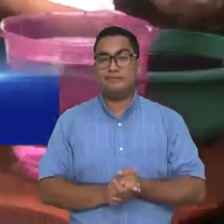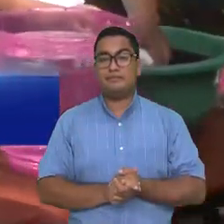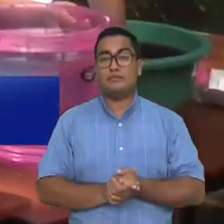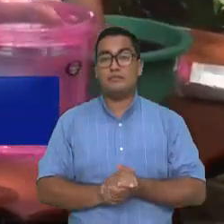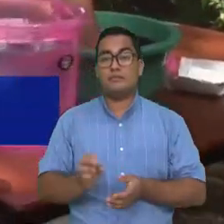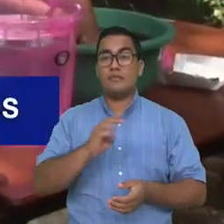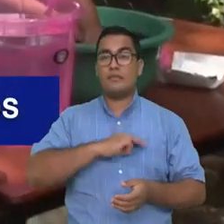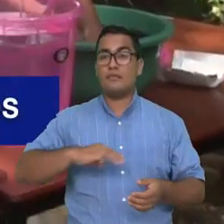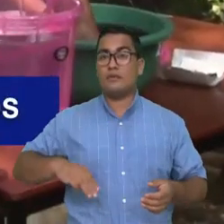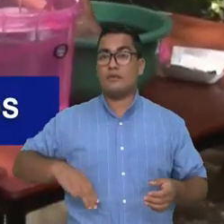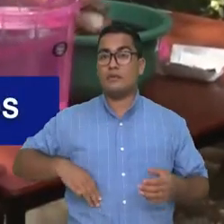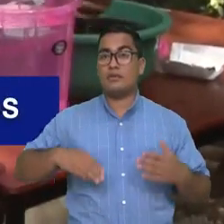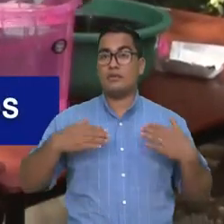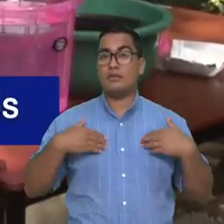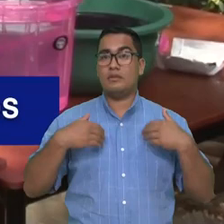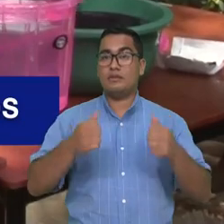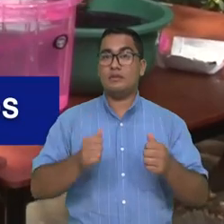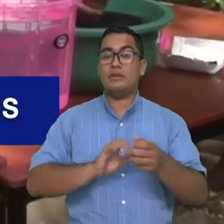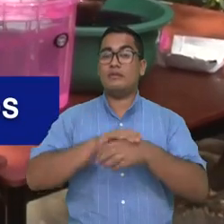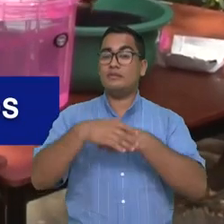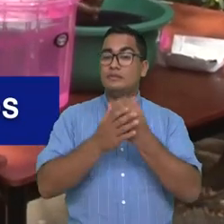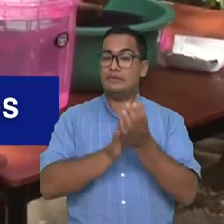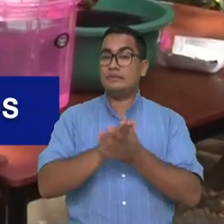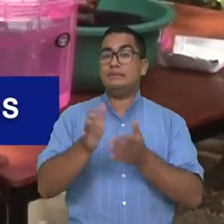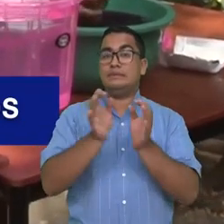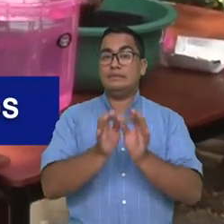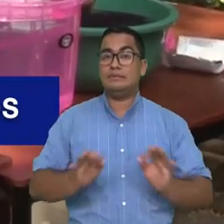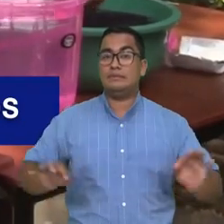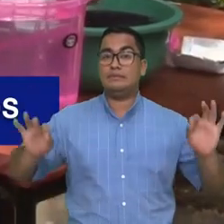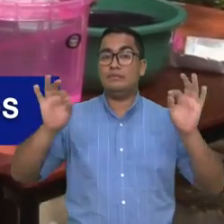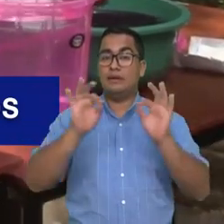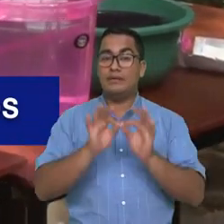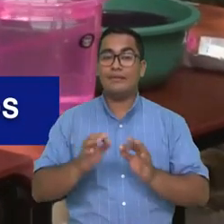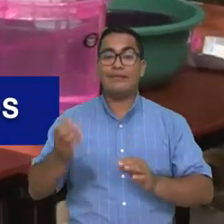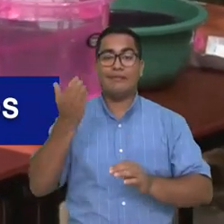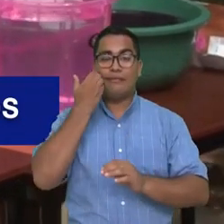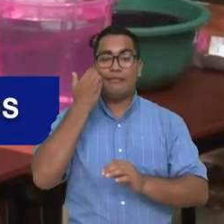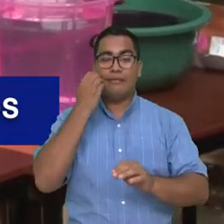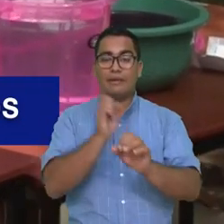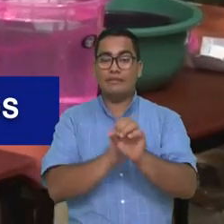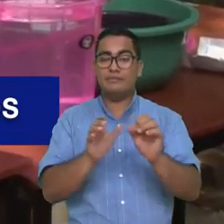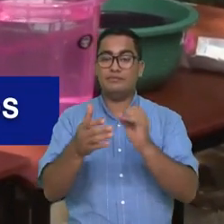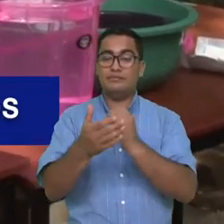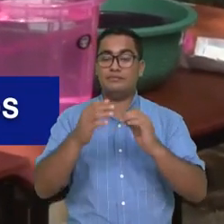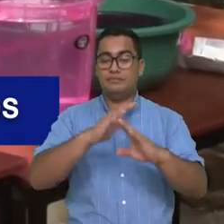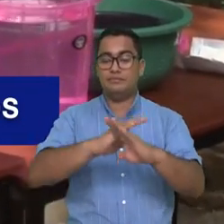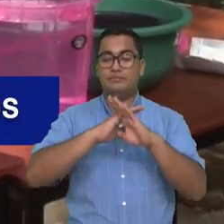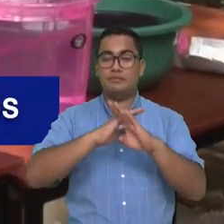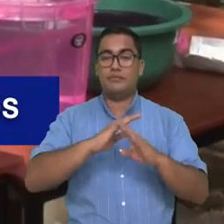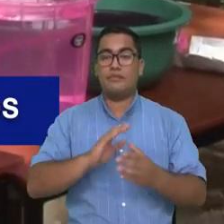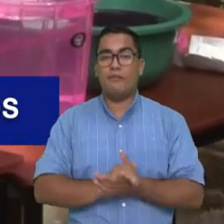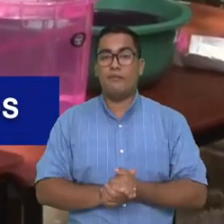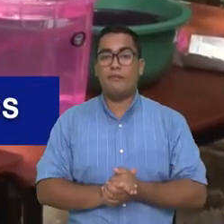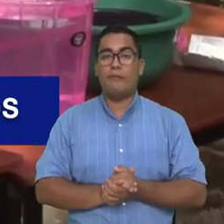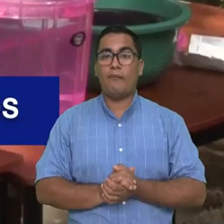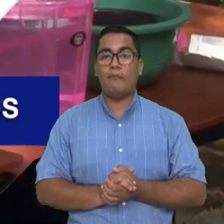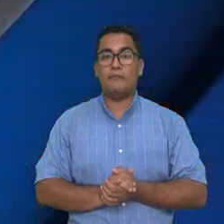MINSA insiste en que el lavado de manos es la solución para prevenir el COVID-19.